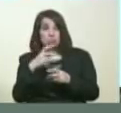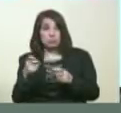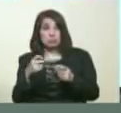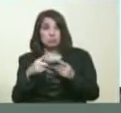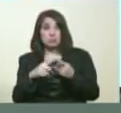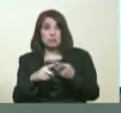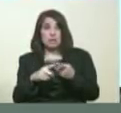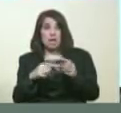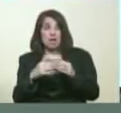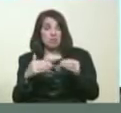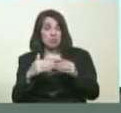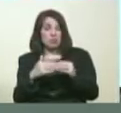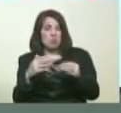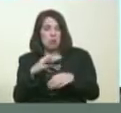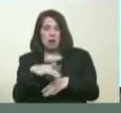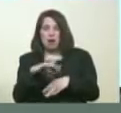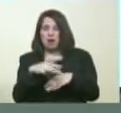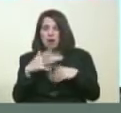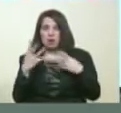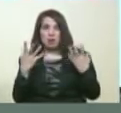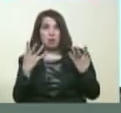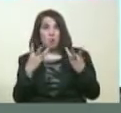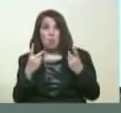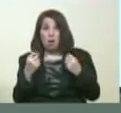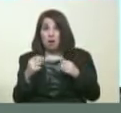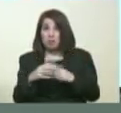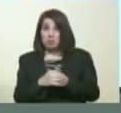rublos? La primera línea.